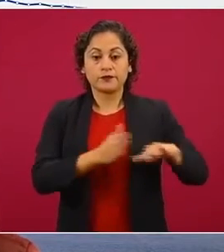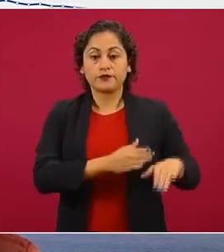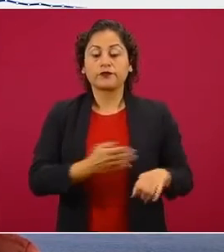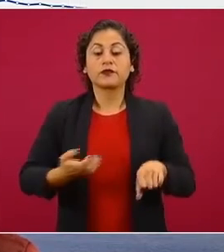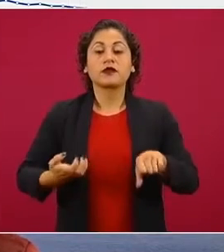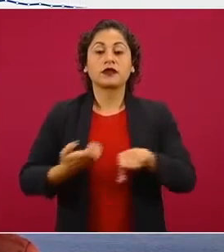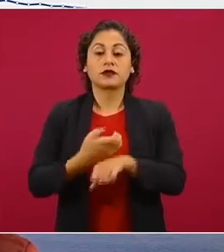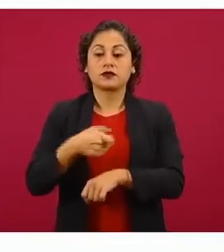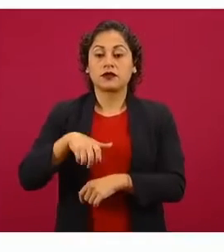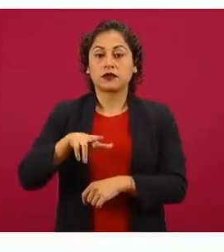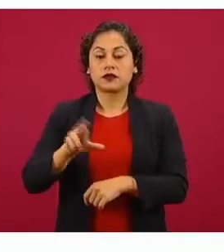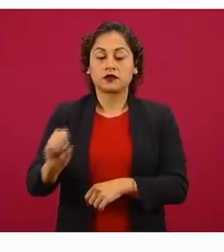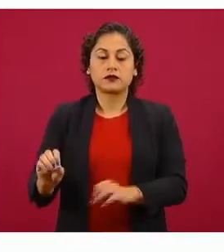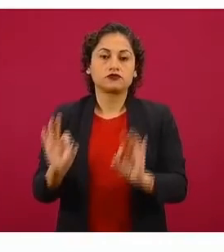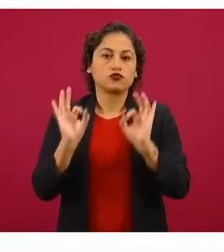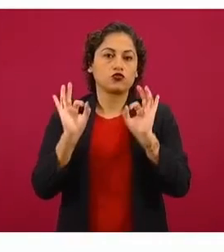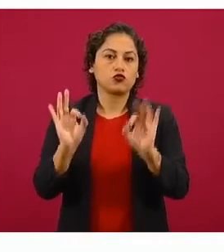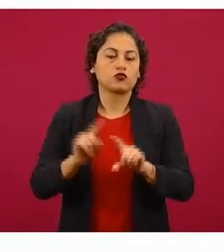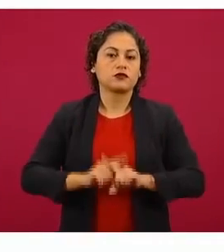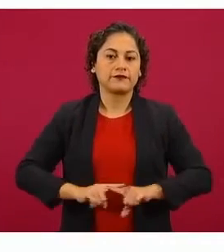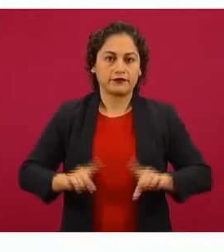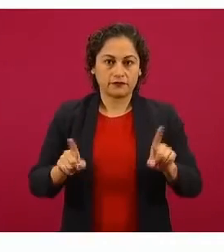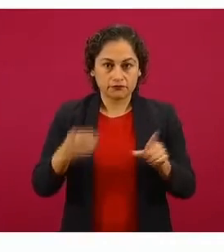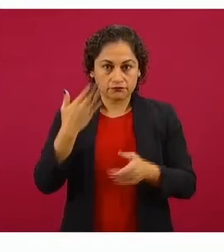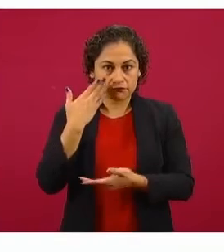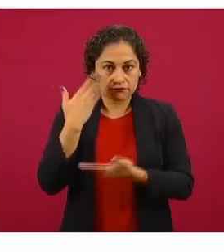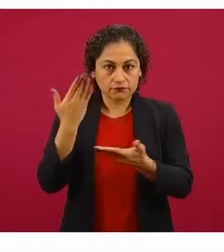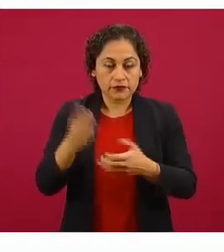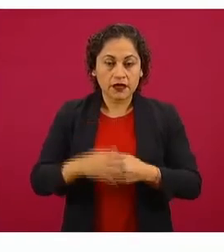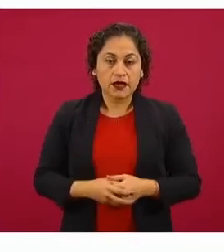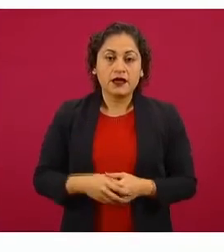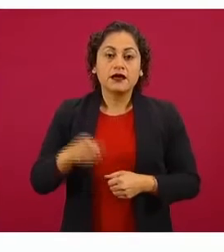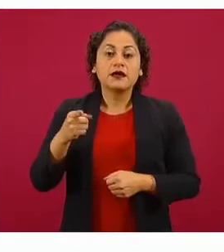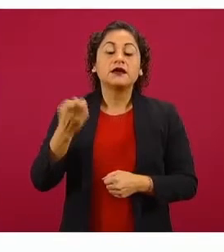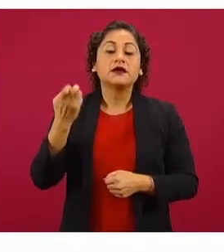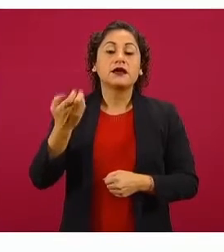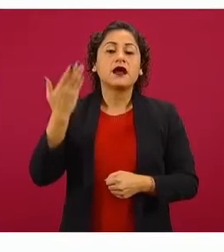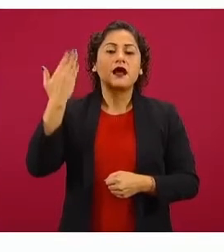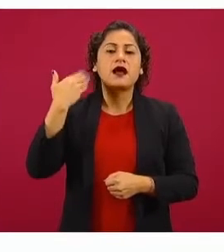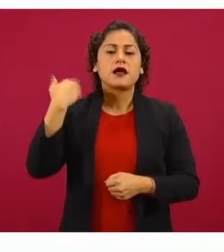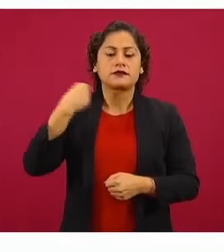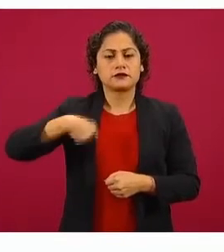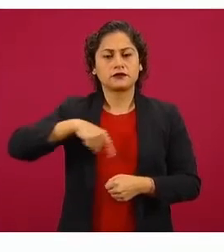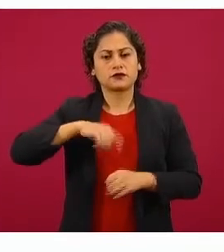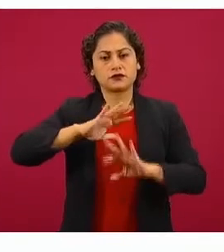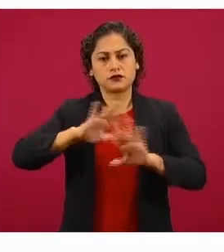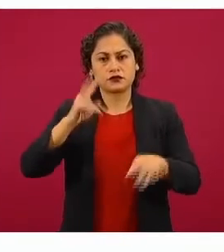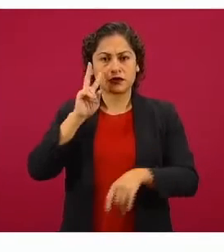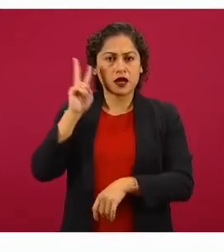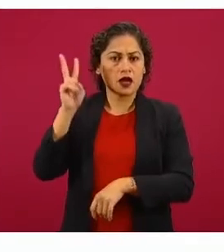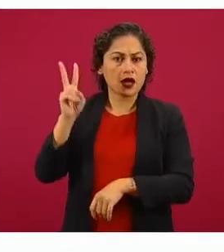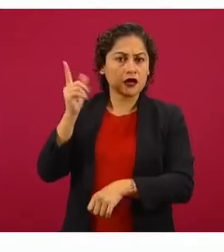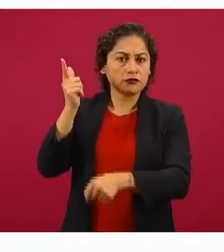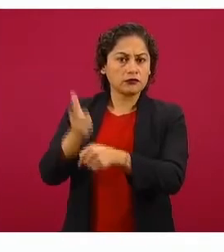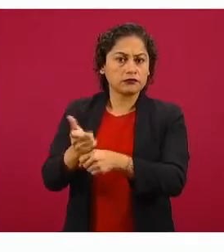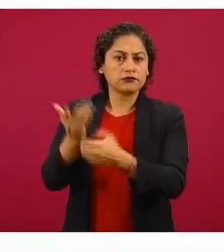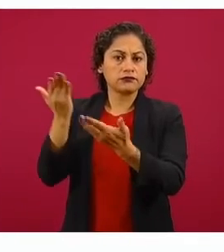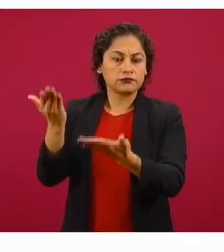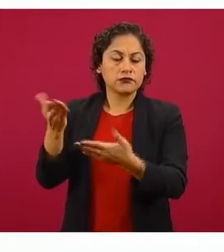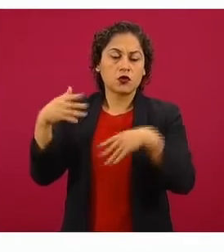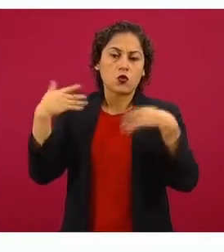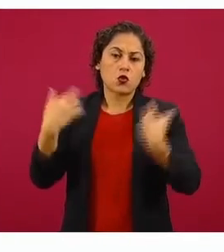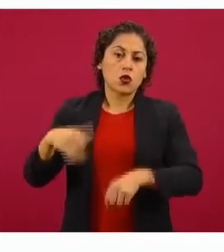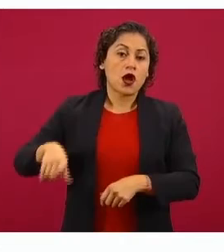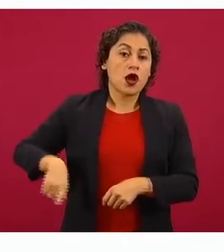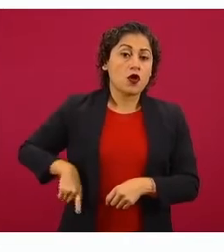Roo, en cambio, muy bien, va disminuyendo. Ya habíamos destacado en varias ocasiones la gran habilidad que tuvo el gobierno de Quintana